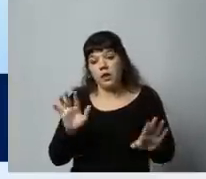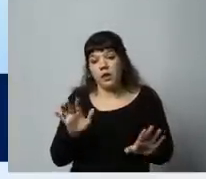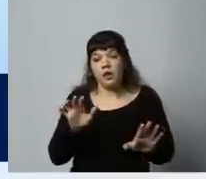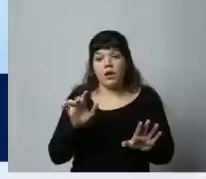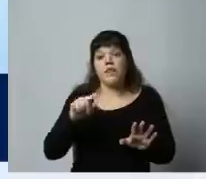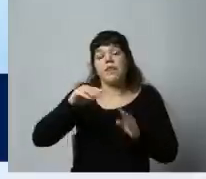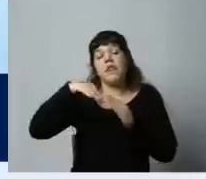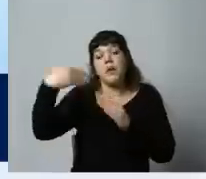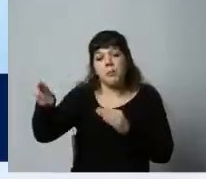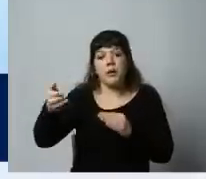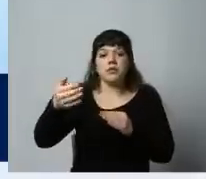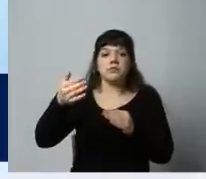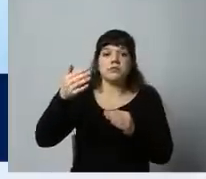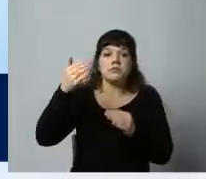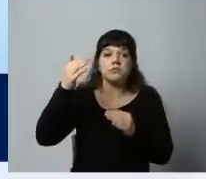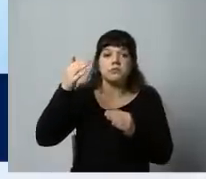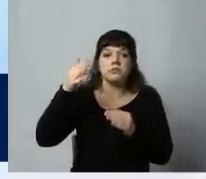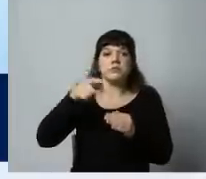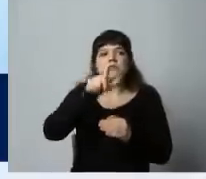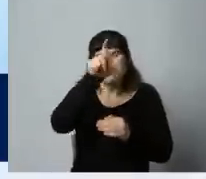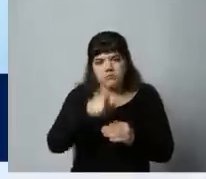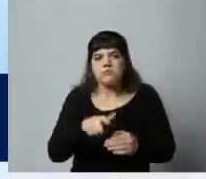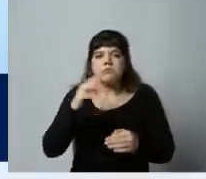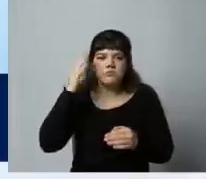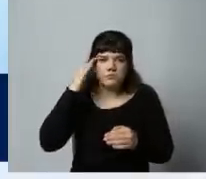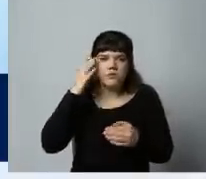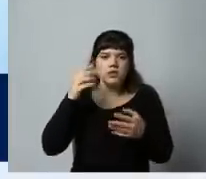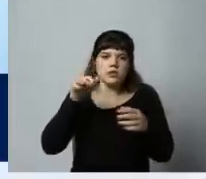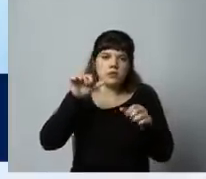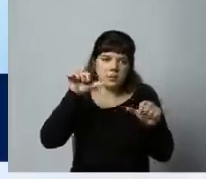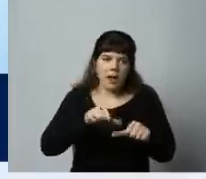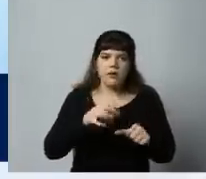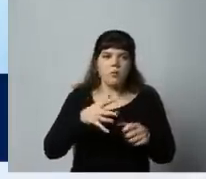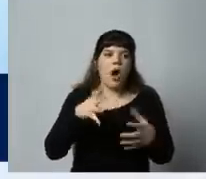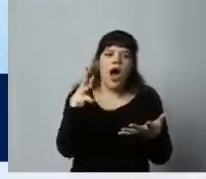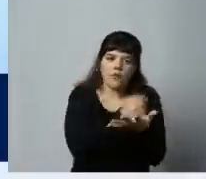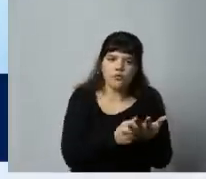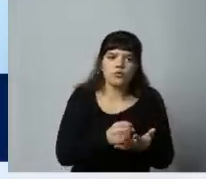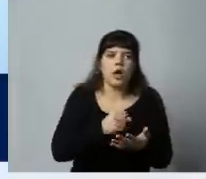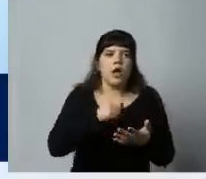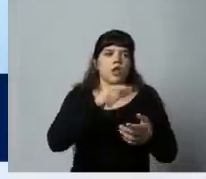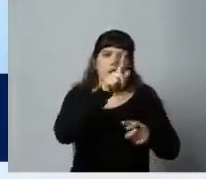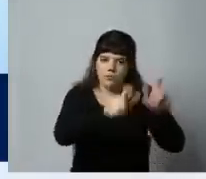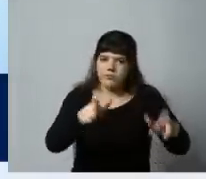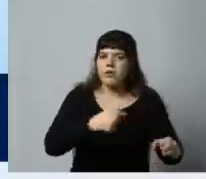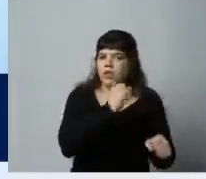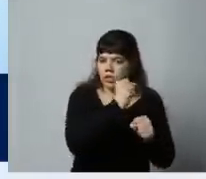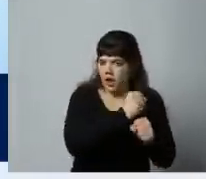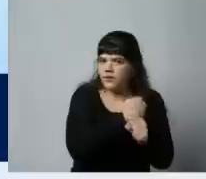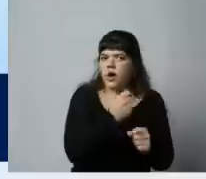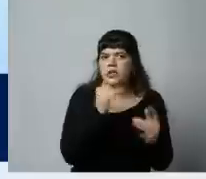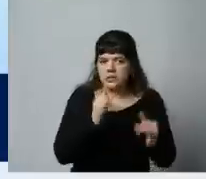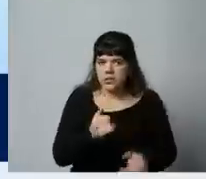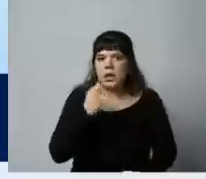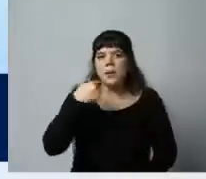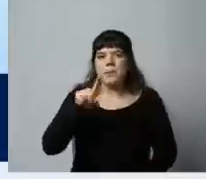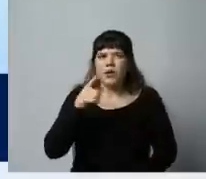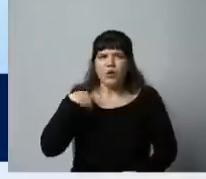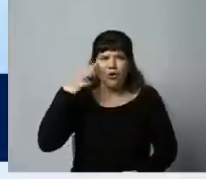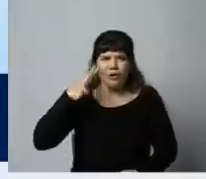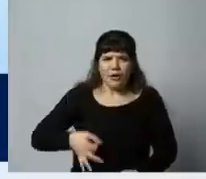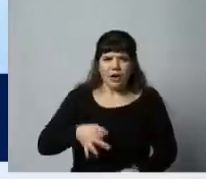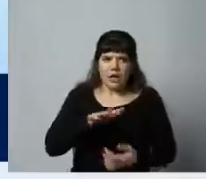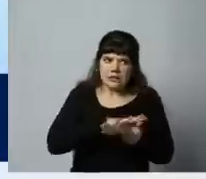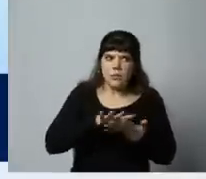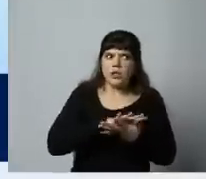supieron el tipo es especialmente sádico y y abusador con los trabajadores pero no es creo esa una